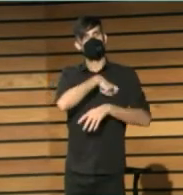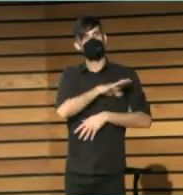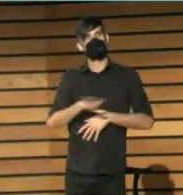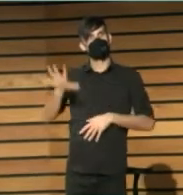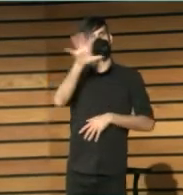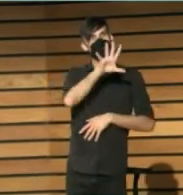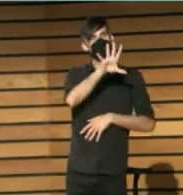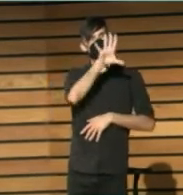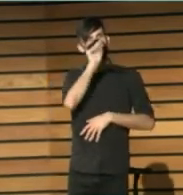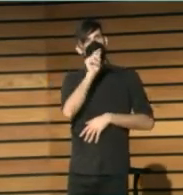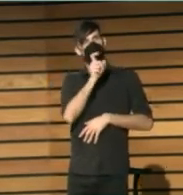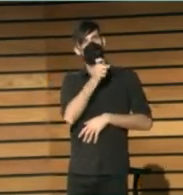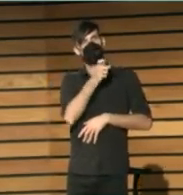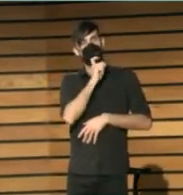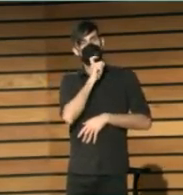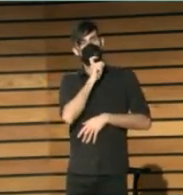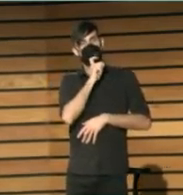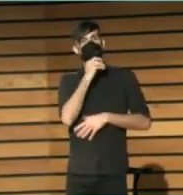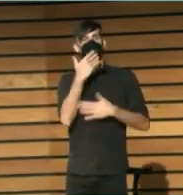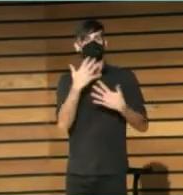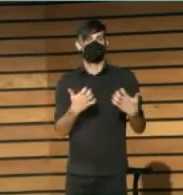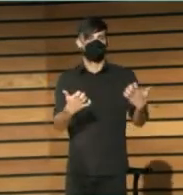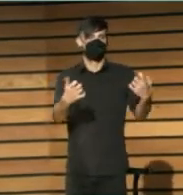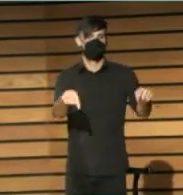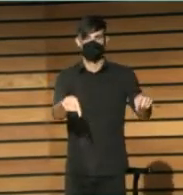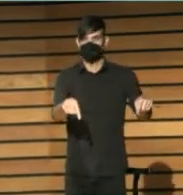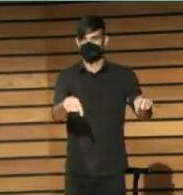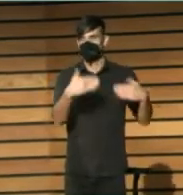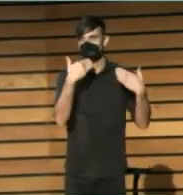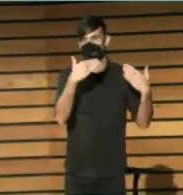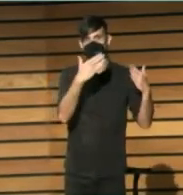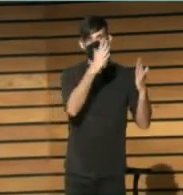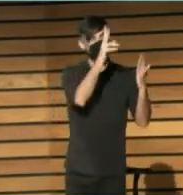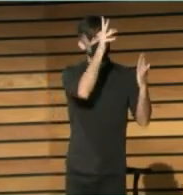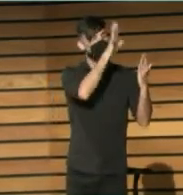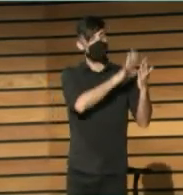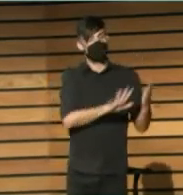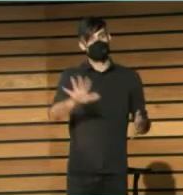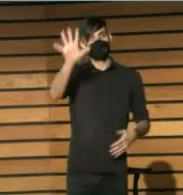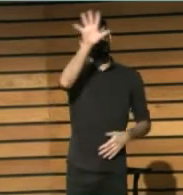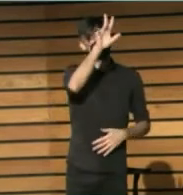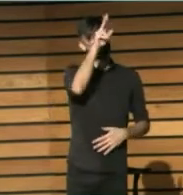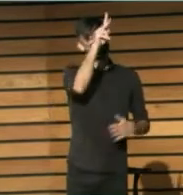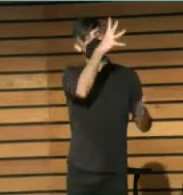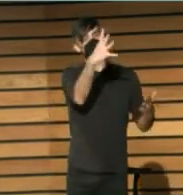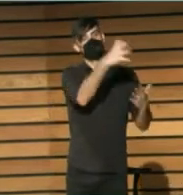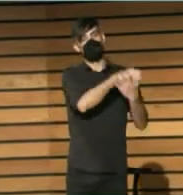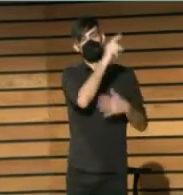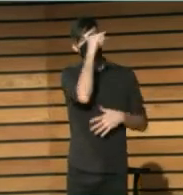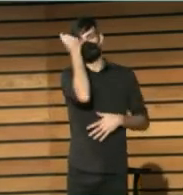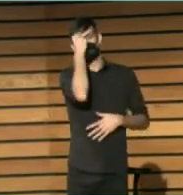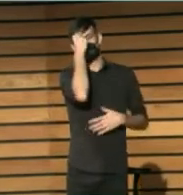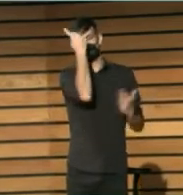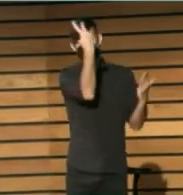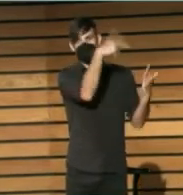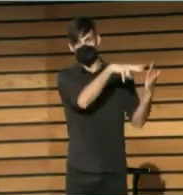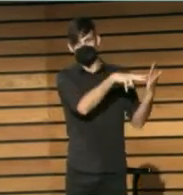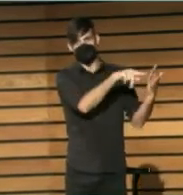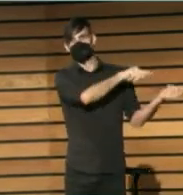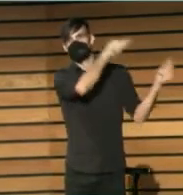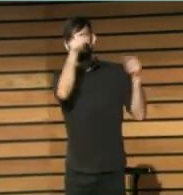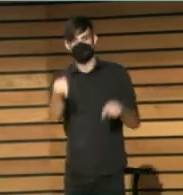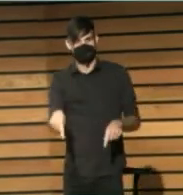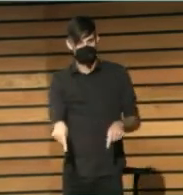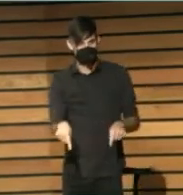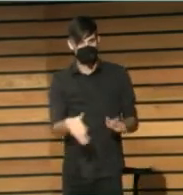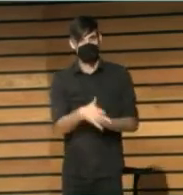Un país que pone a leer a la gente. Un país en el que los seres humanos quieren